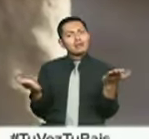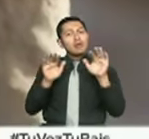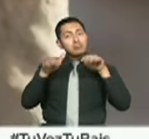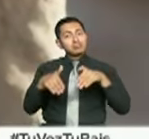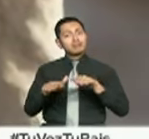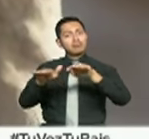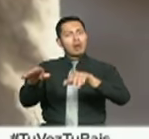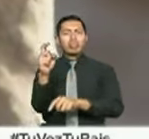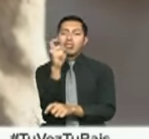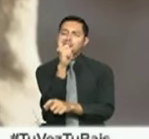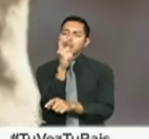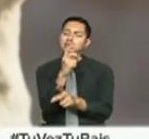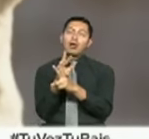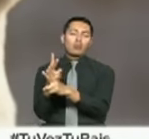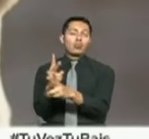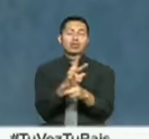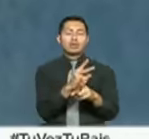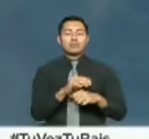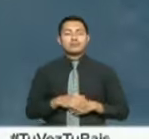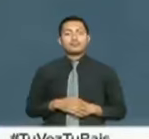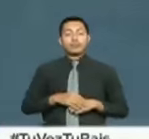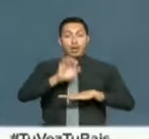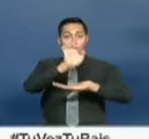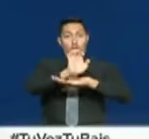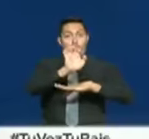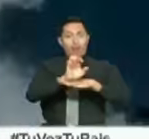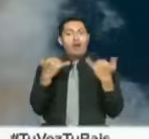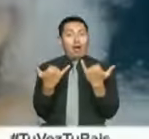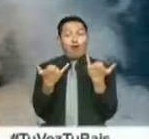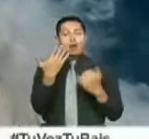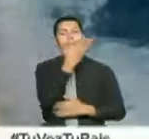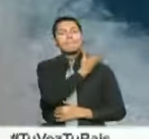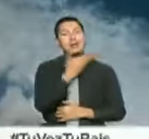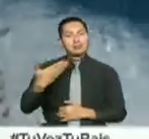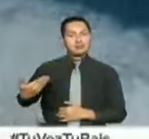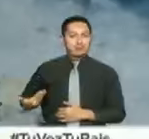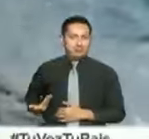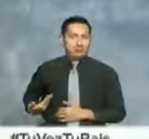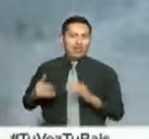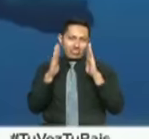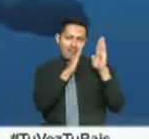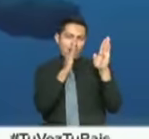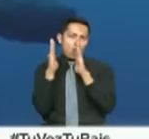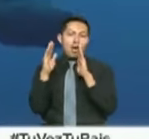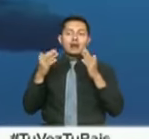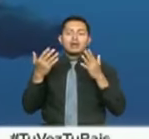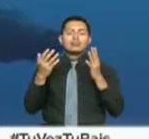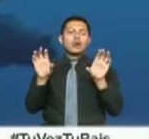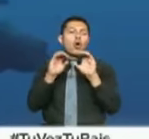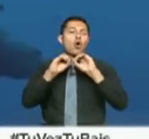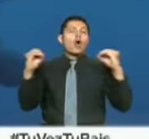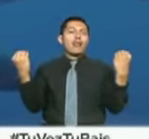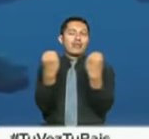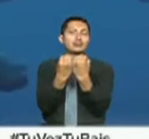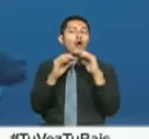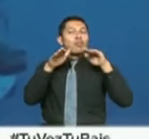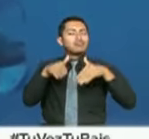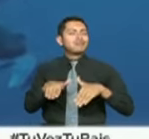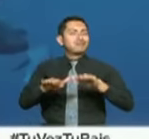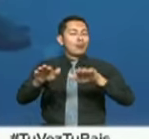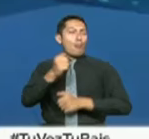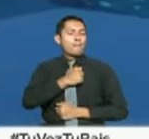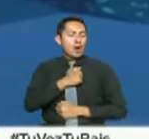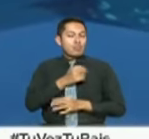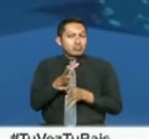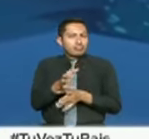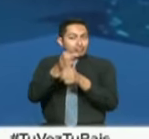Actualmente, Ecuador ejerce la presidencia pro tempore del Corredor Marino del Pacífico, CEMAR, un ejemplo claro del compromiso del país por la